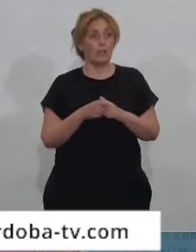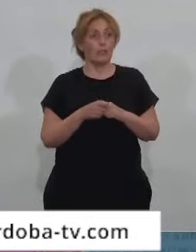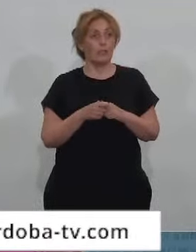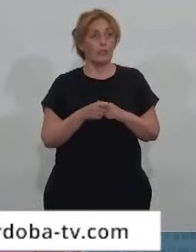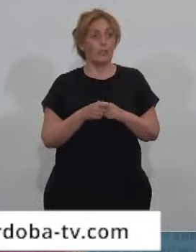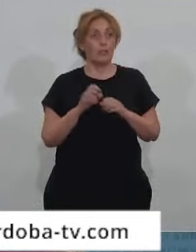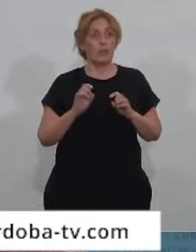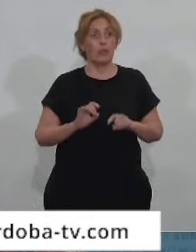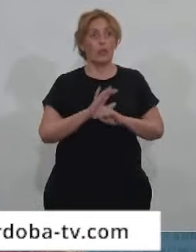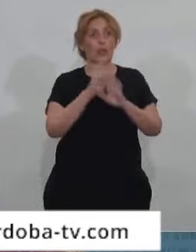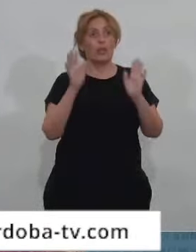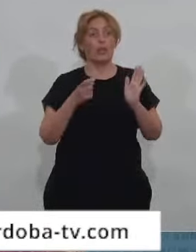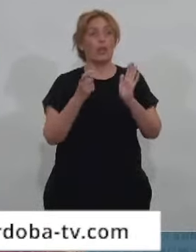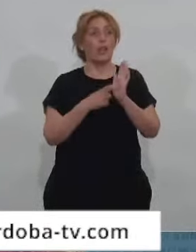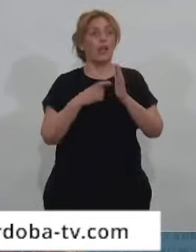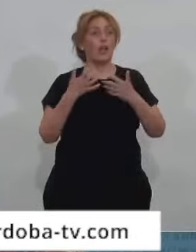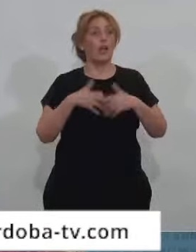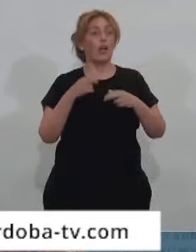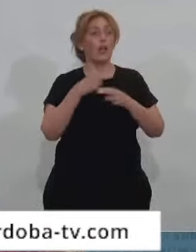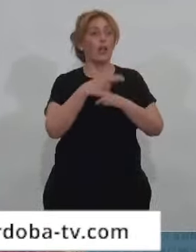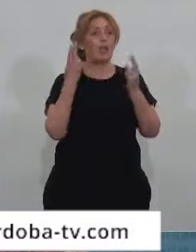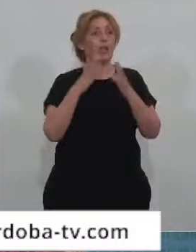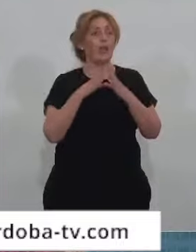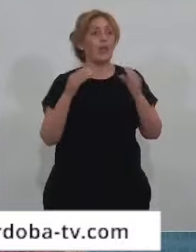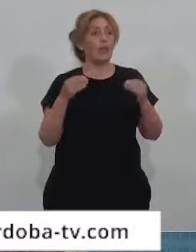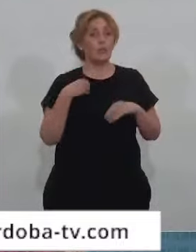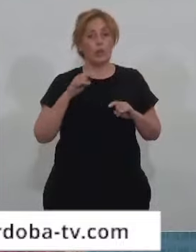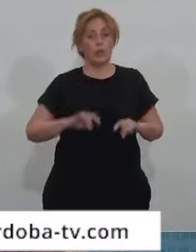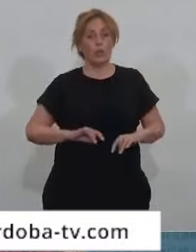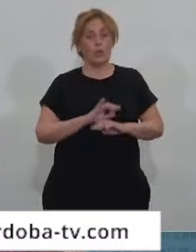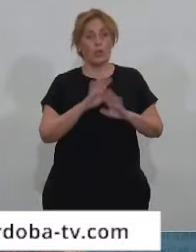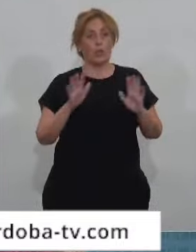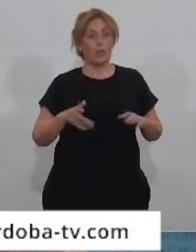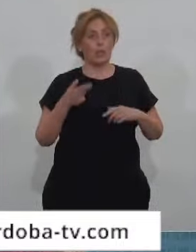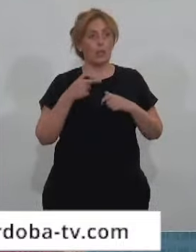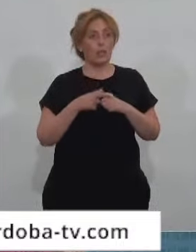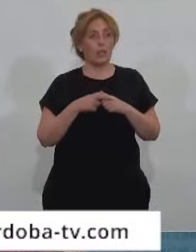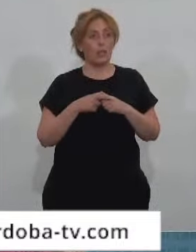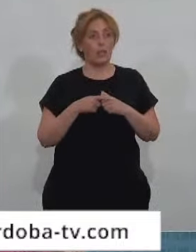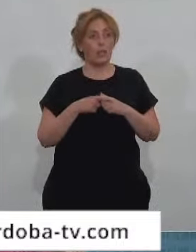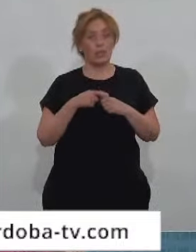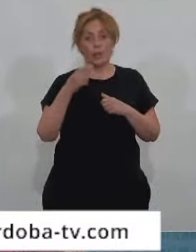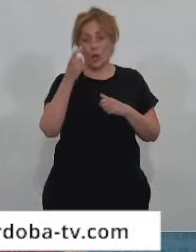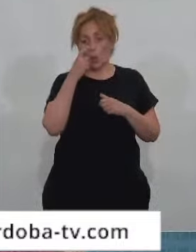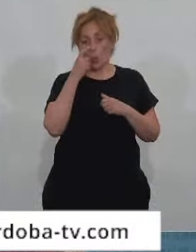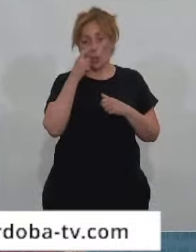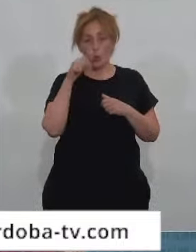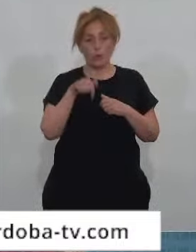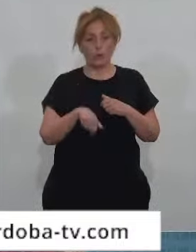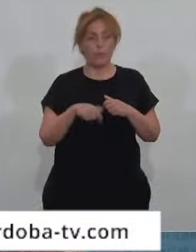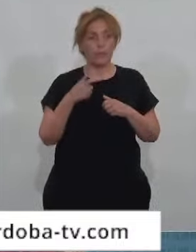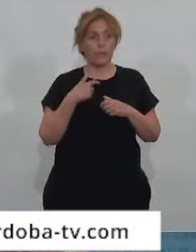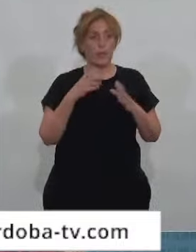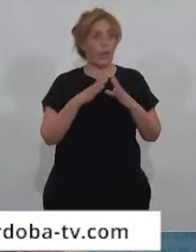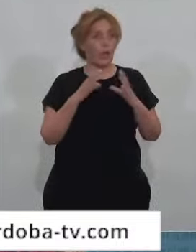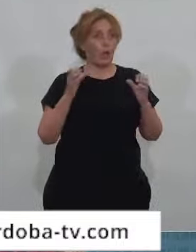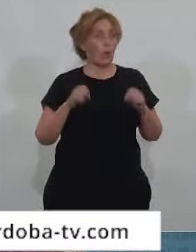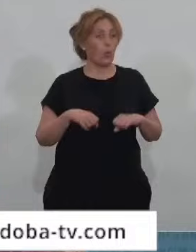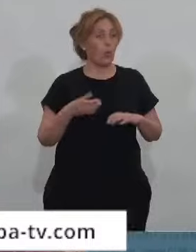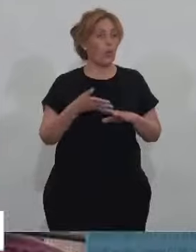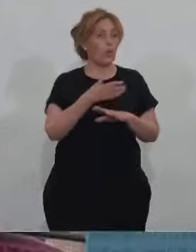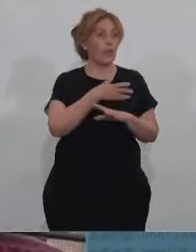sentido. Nosotros entramos en el mes de julio, nos encontramos un acuerdo que se elabora en mayo, que no se publica hasta